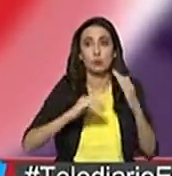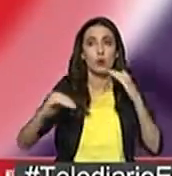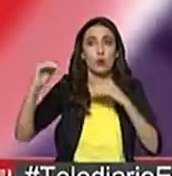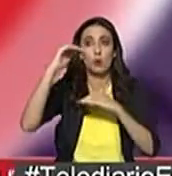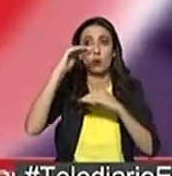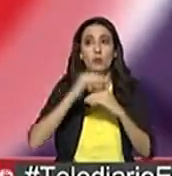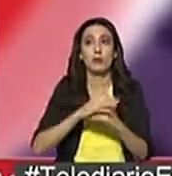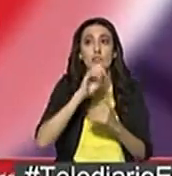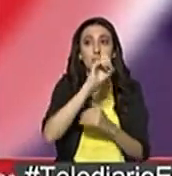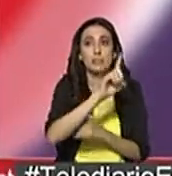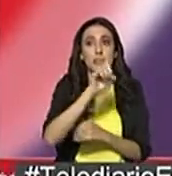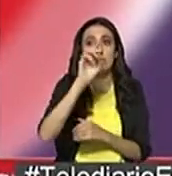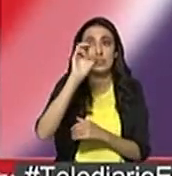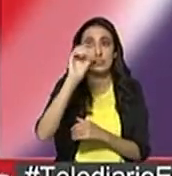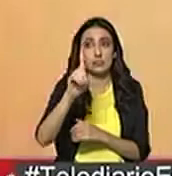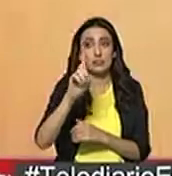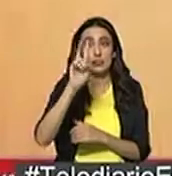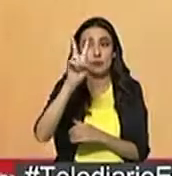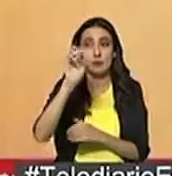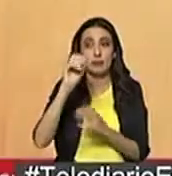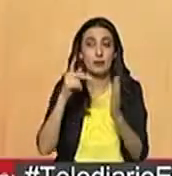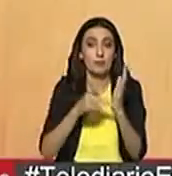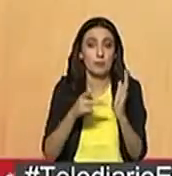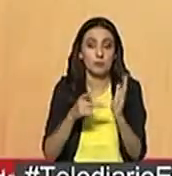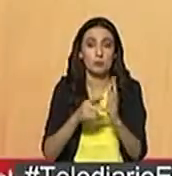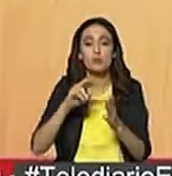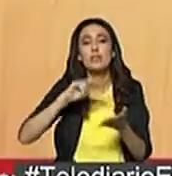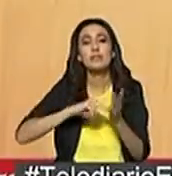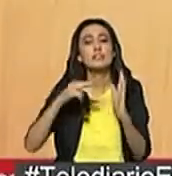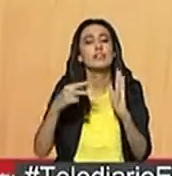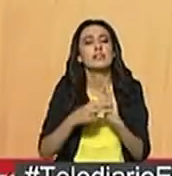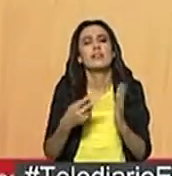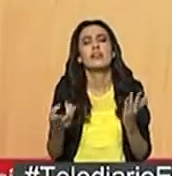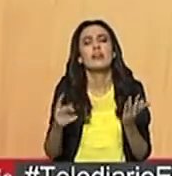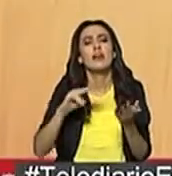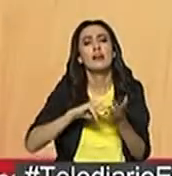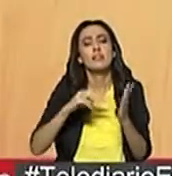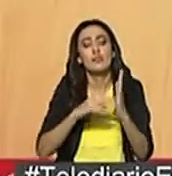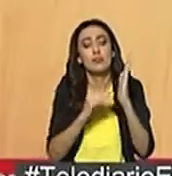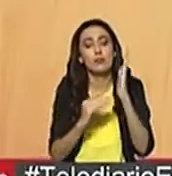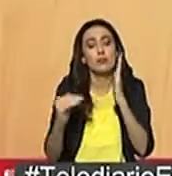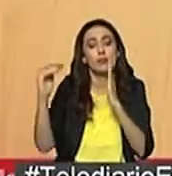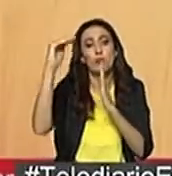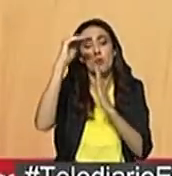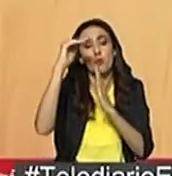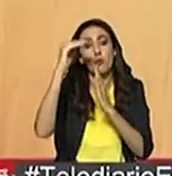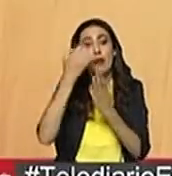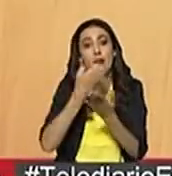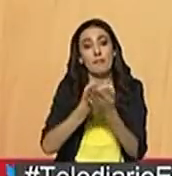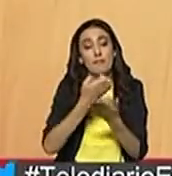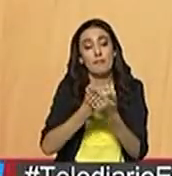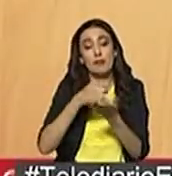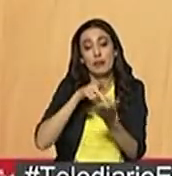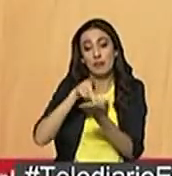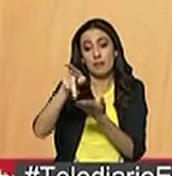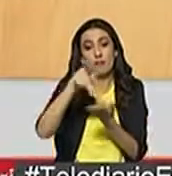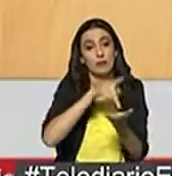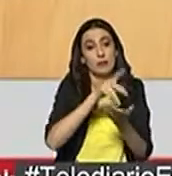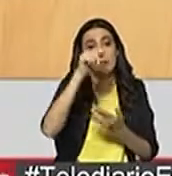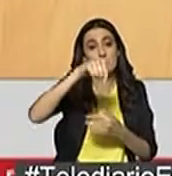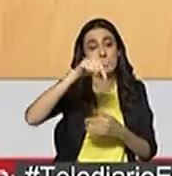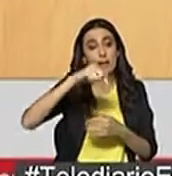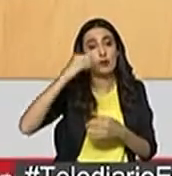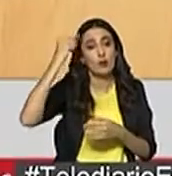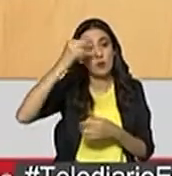los 1,120 puntos. Eso significa que de este momento el financiamiento es prohibitivo, financiamiento para el Estado